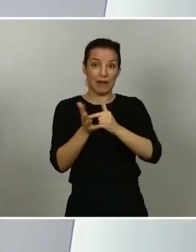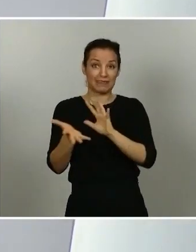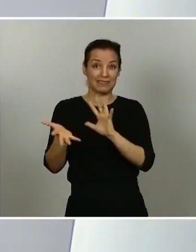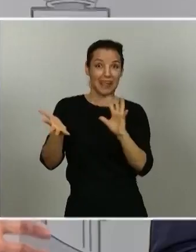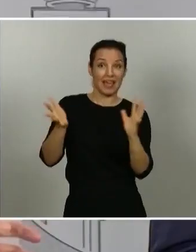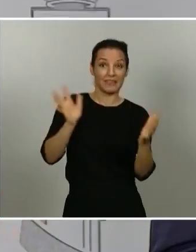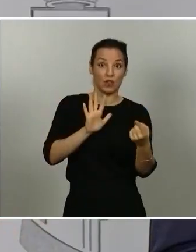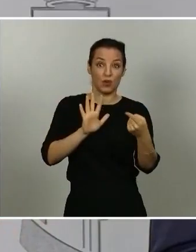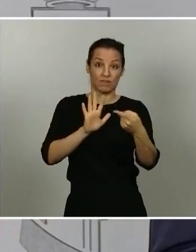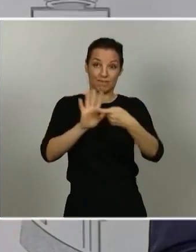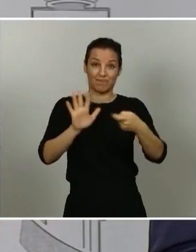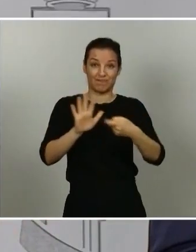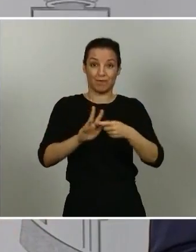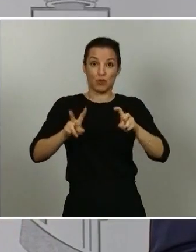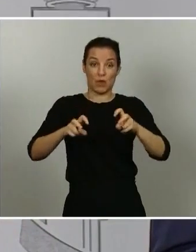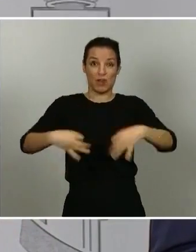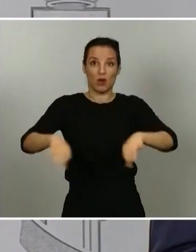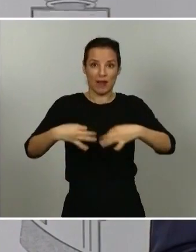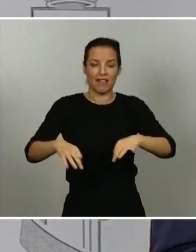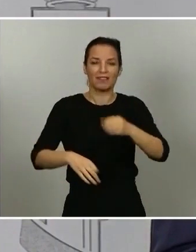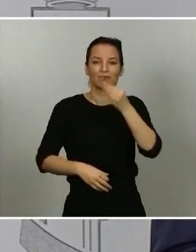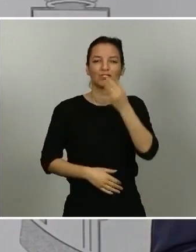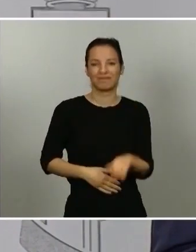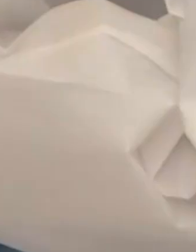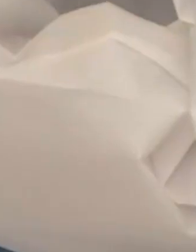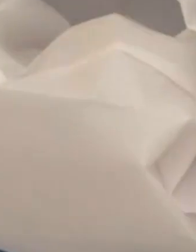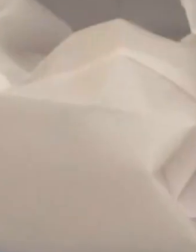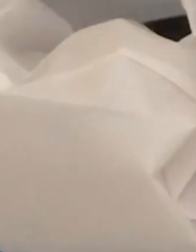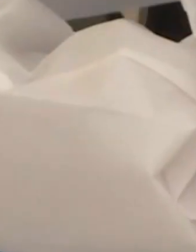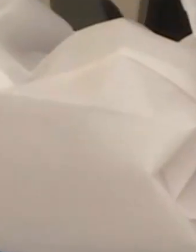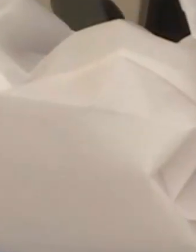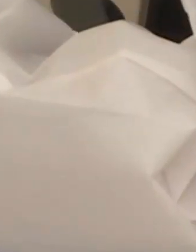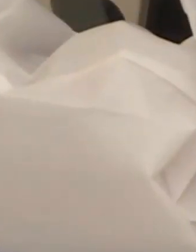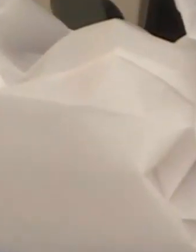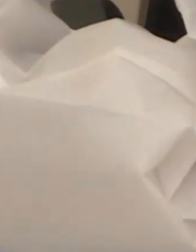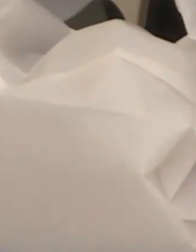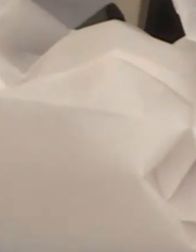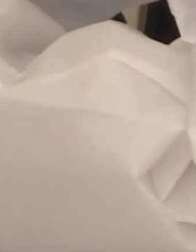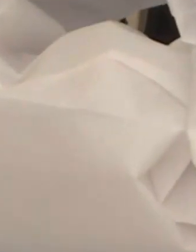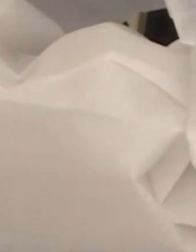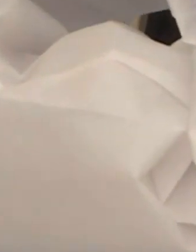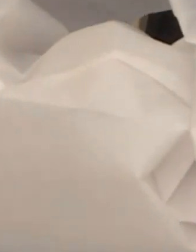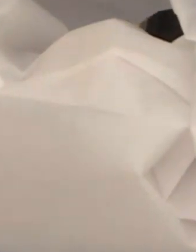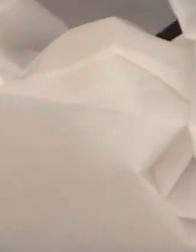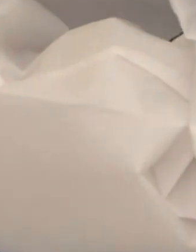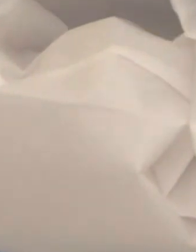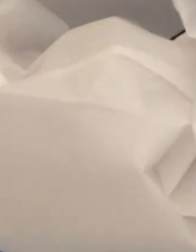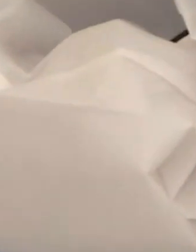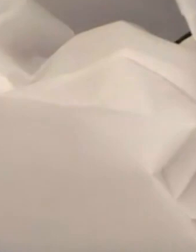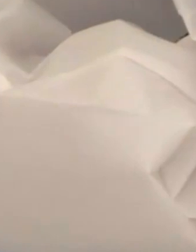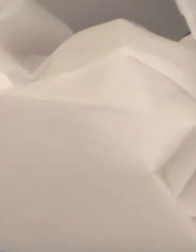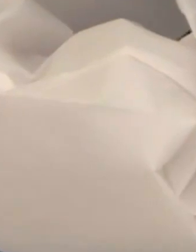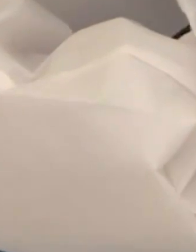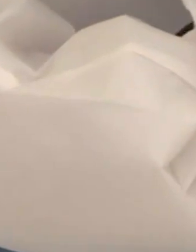normalidad el plan de desescalada que estamos justamente trabajando estos días el objetivo de este estudio es estimar la prevalencia de infección del nuevo